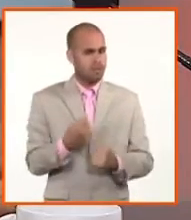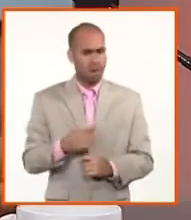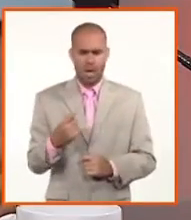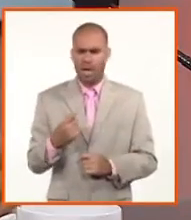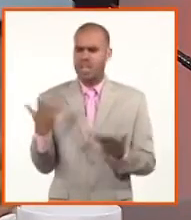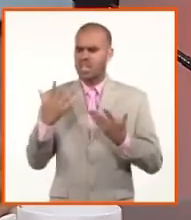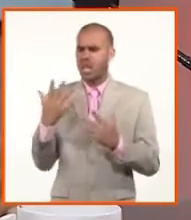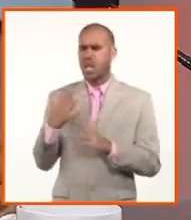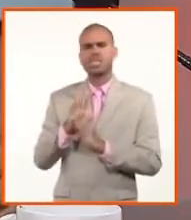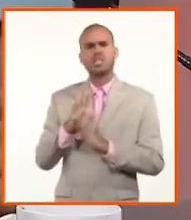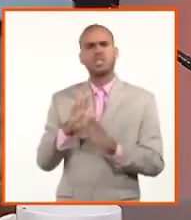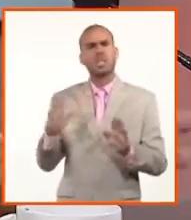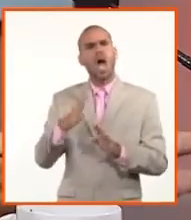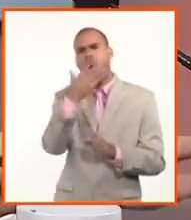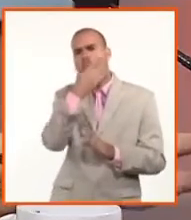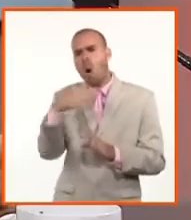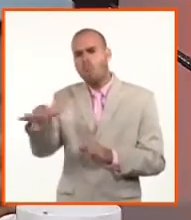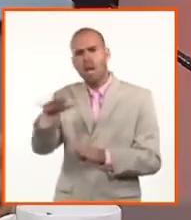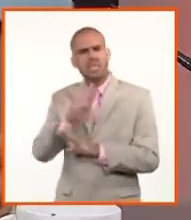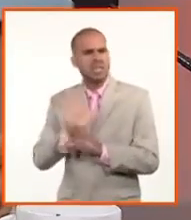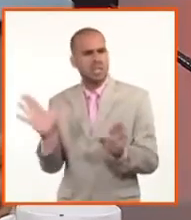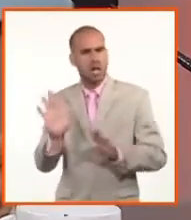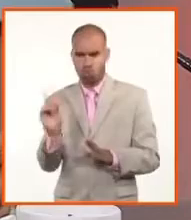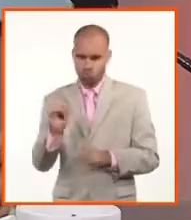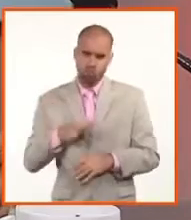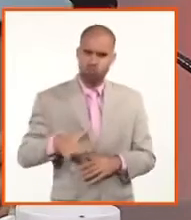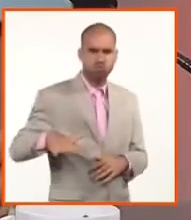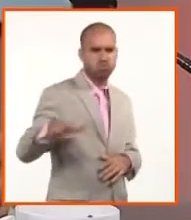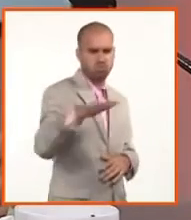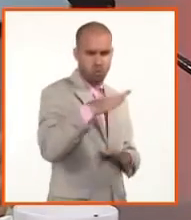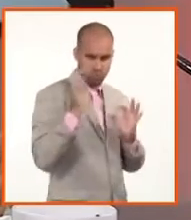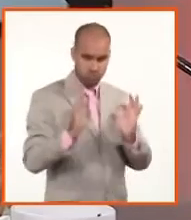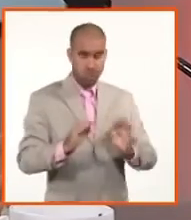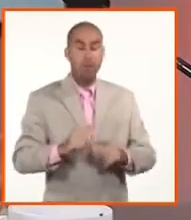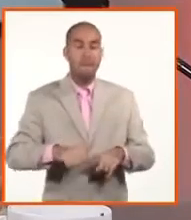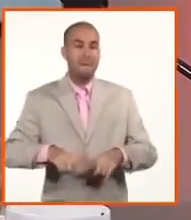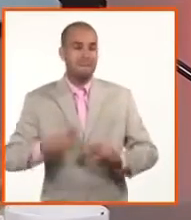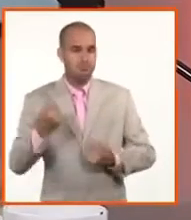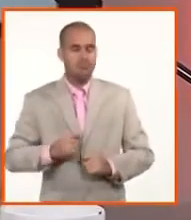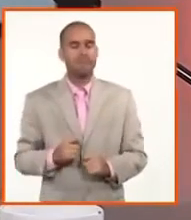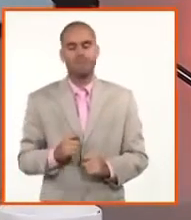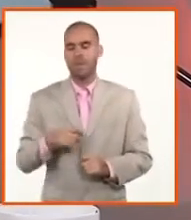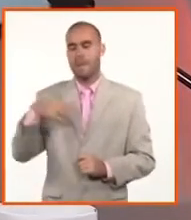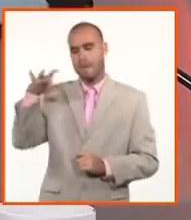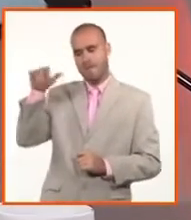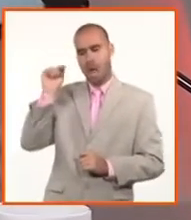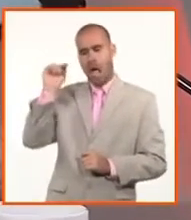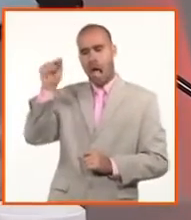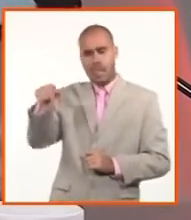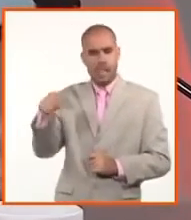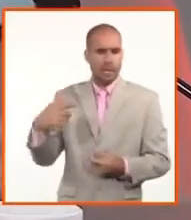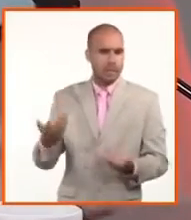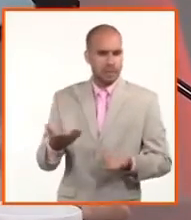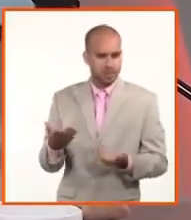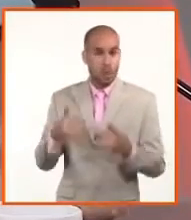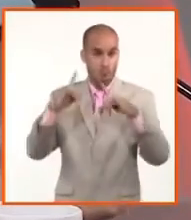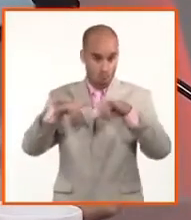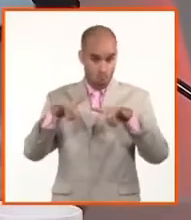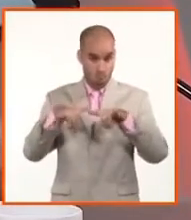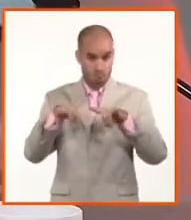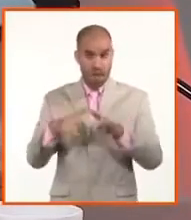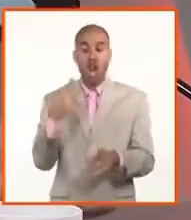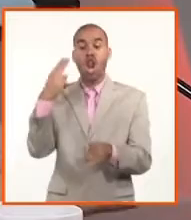manera especial pinareña, sino para todos los jóvenes. El hecho de que en Pinar del Río la propia universidad lleve su